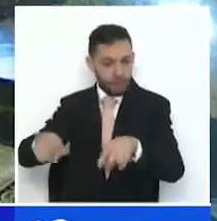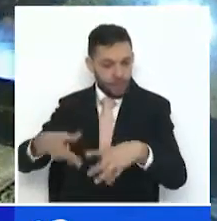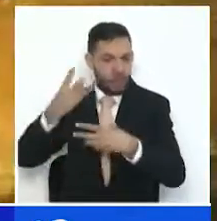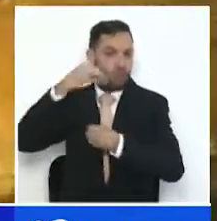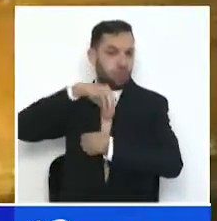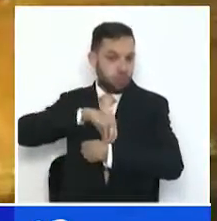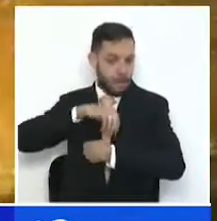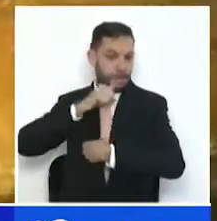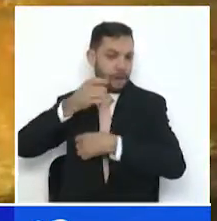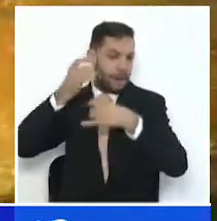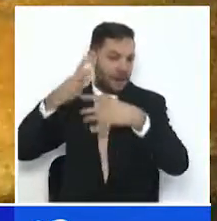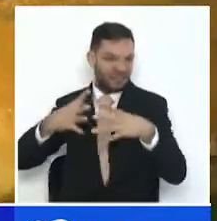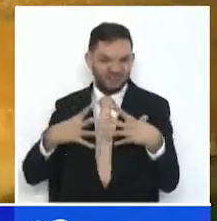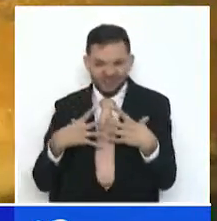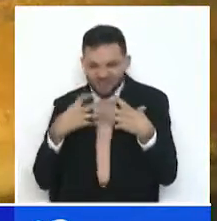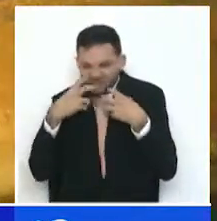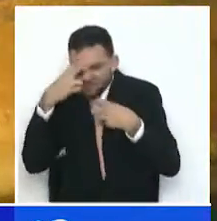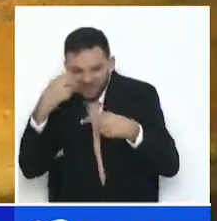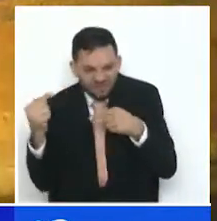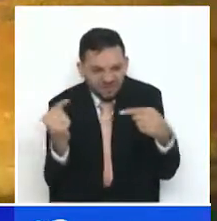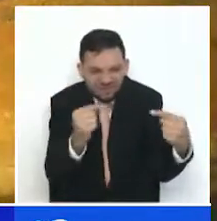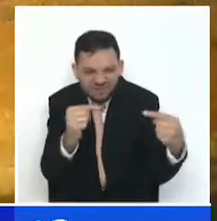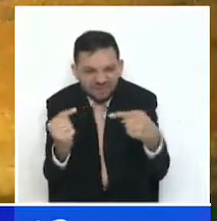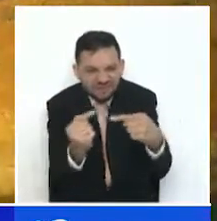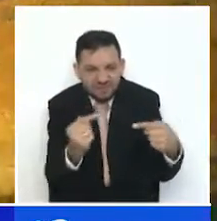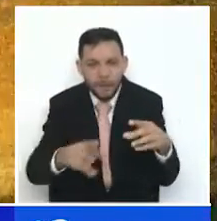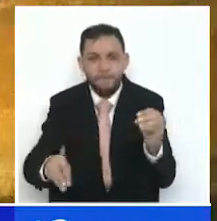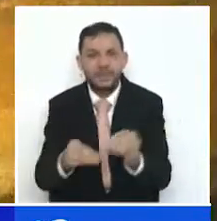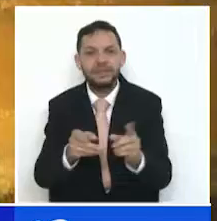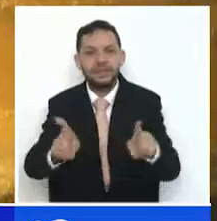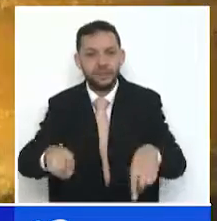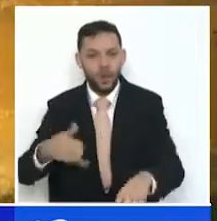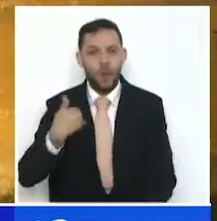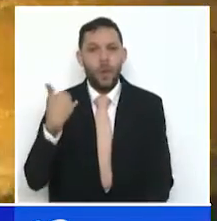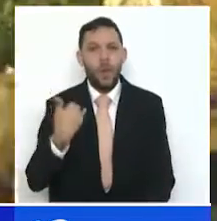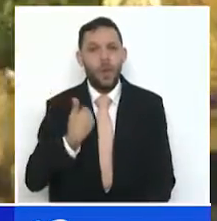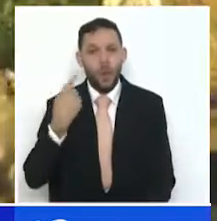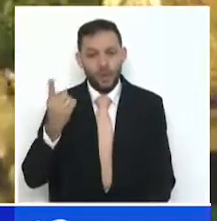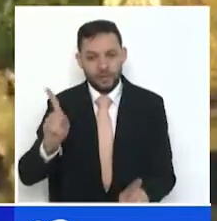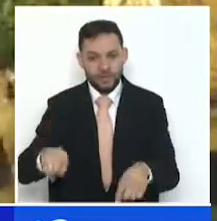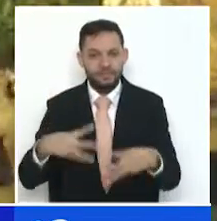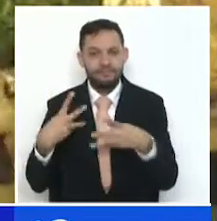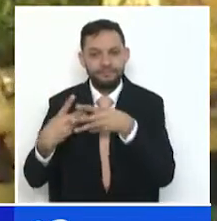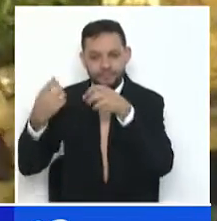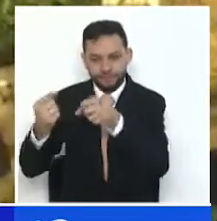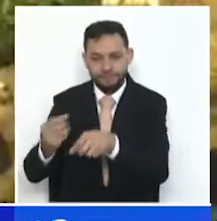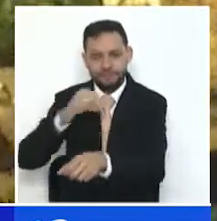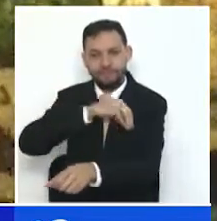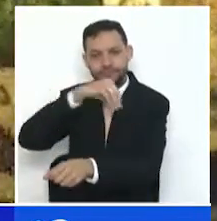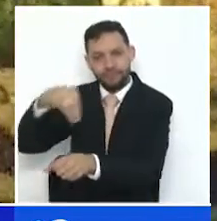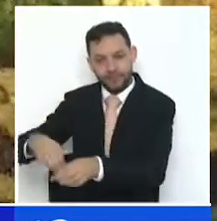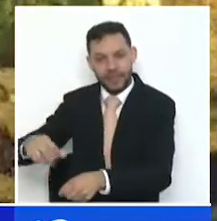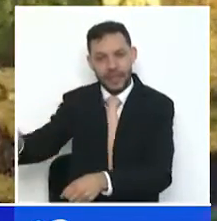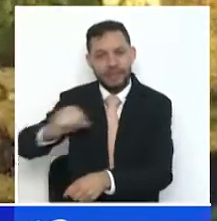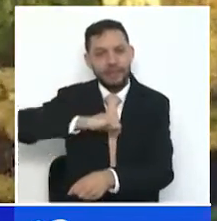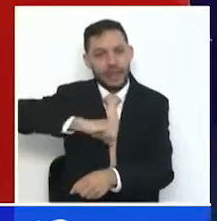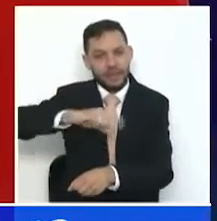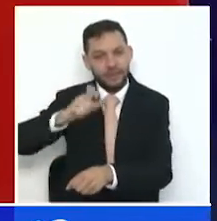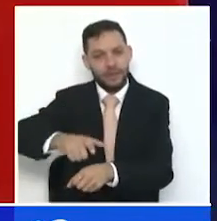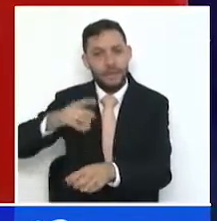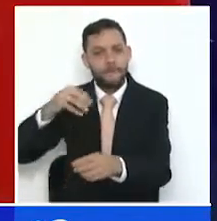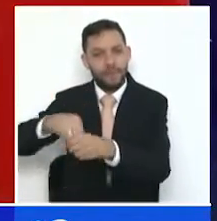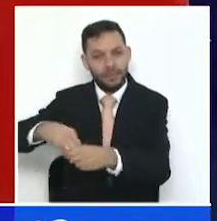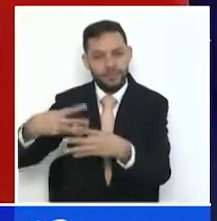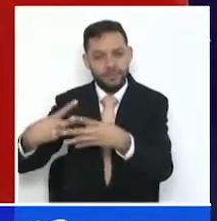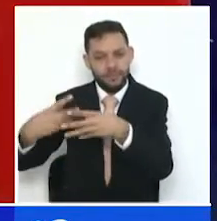los coloca más agresivos. Asimismo, se realizó el traslado de un menor al centro transitorio por protección para el restablecimiento de sus derechos.